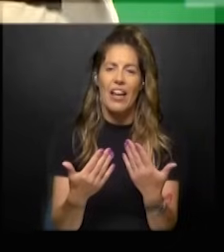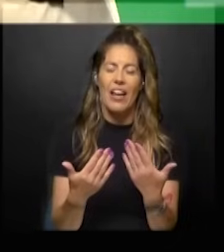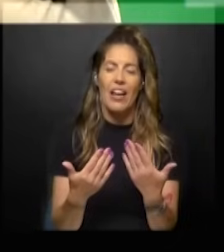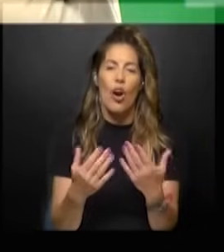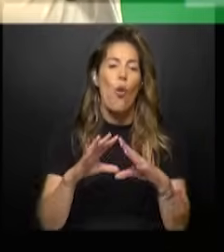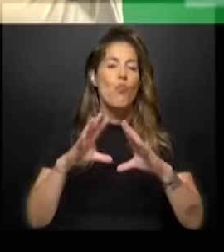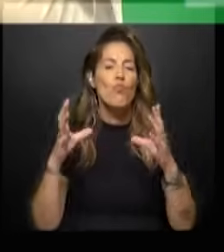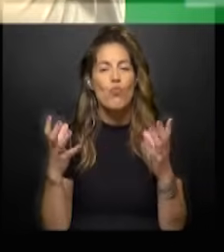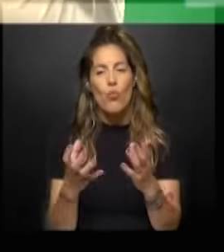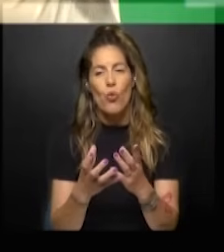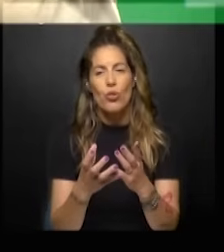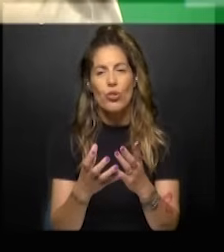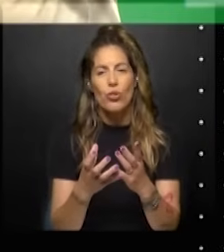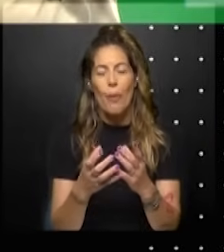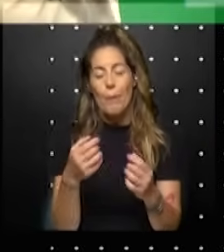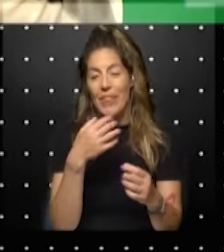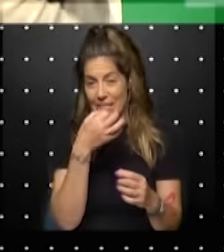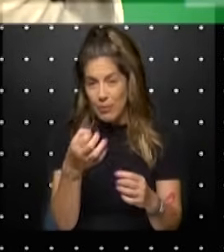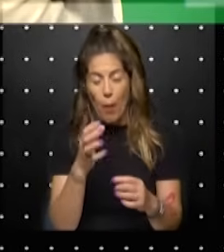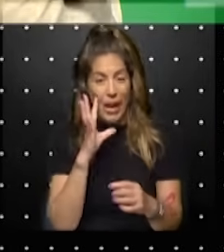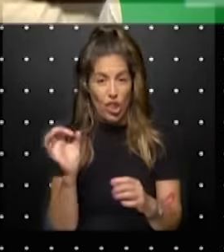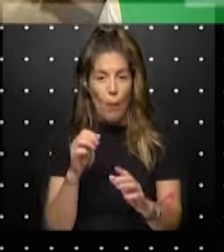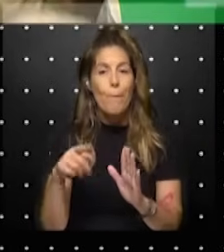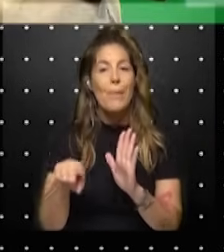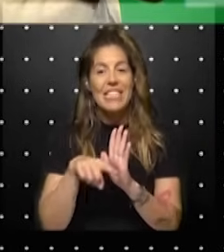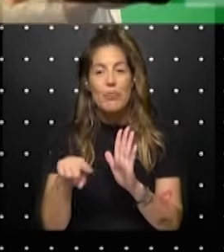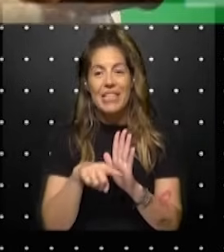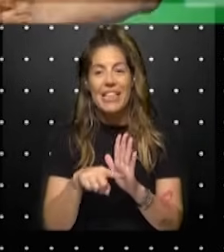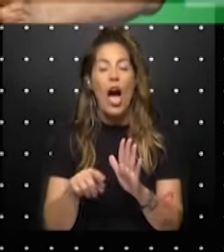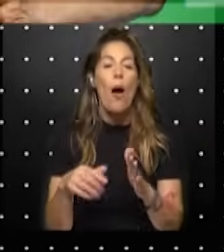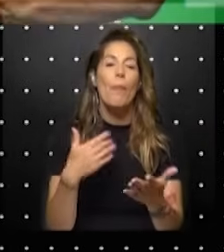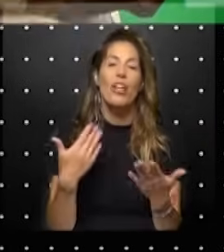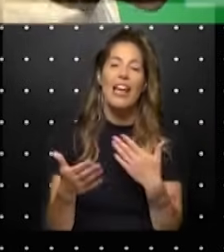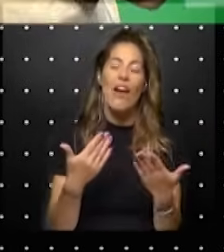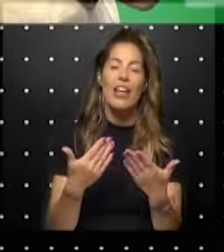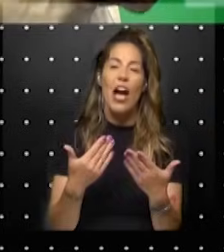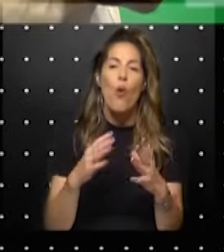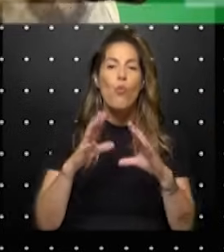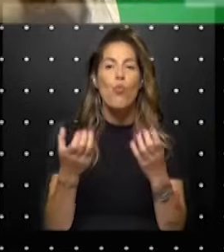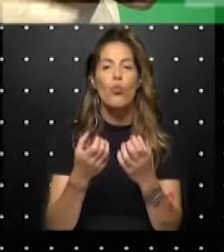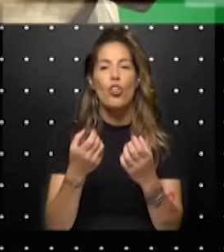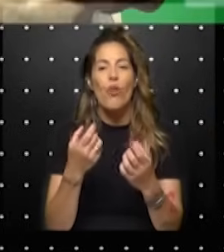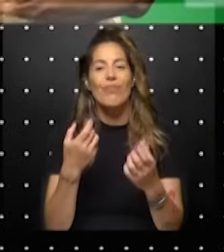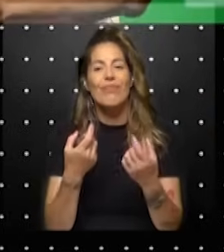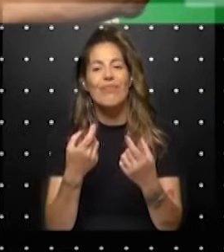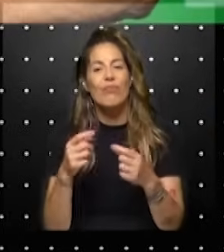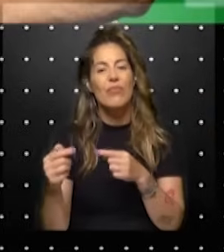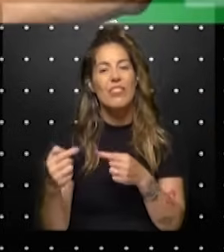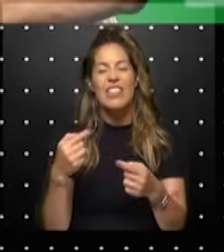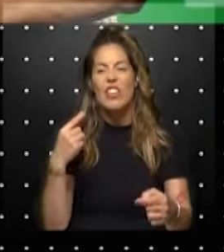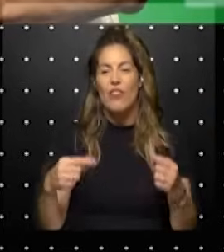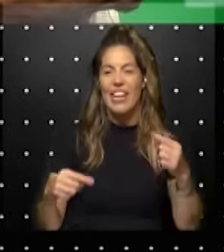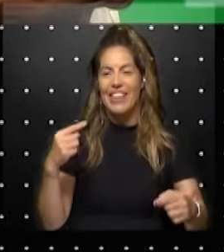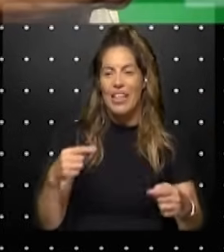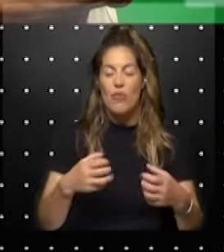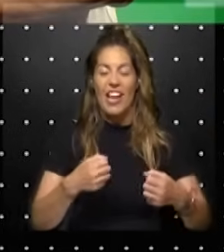un mundo, digamos, el pesimista porque habla de un mundo donde hay multipolar, donde hay muchas tensiones que tiran hacia lugares